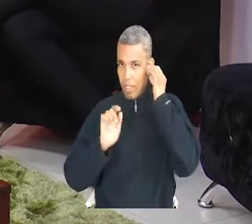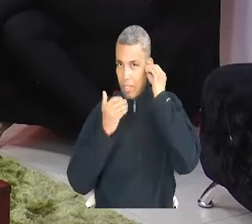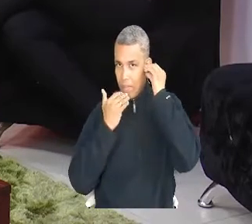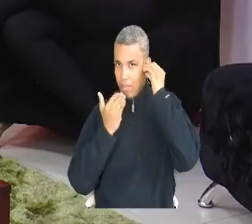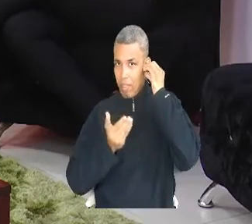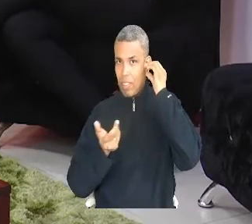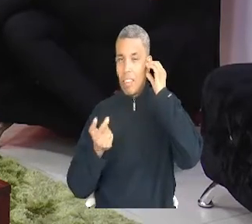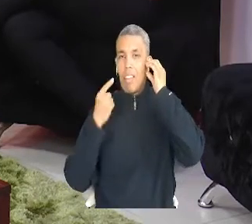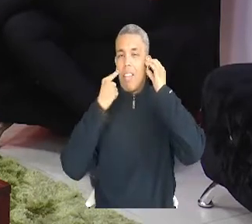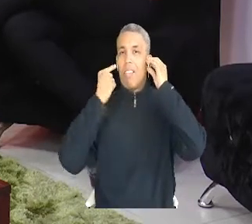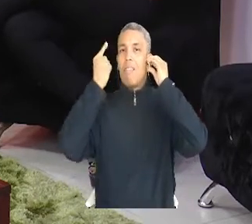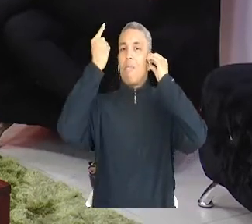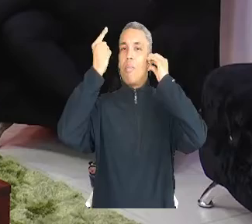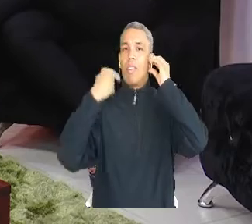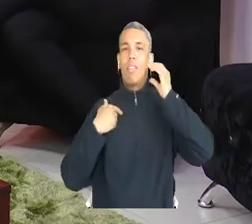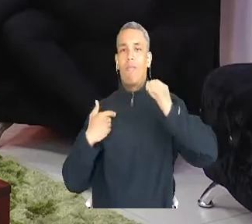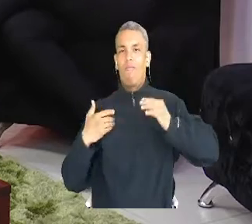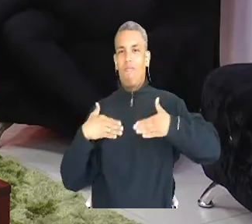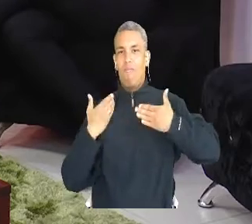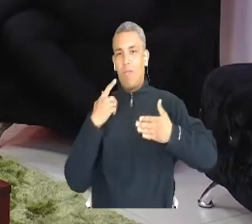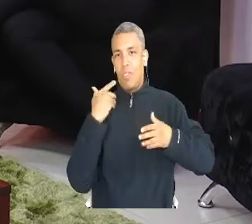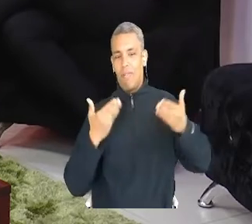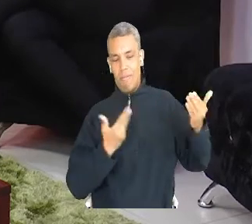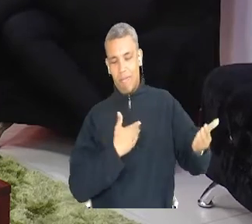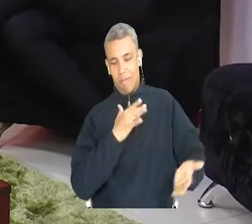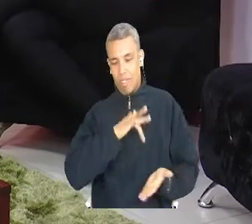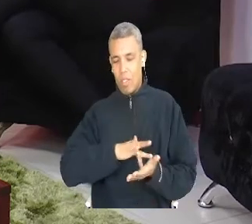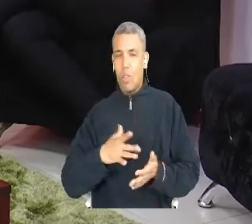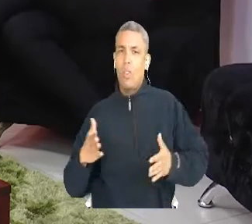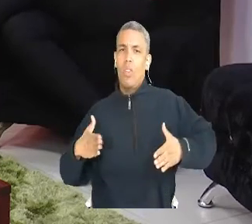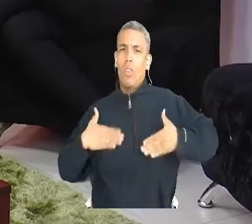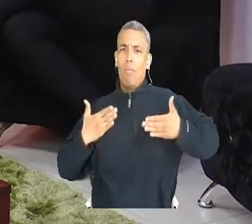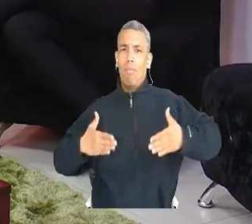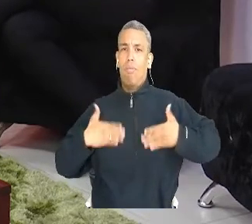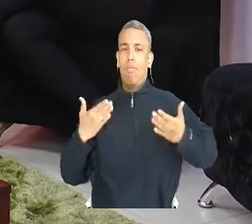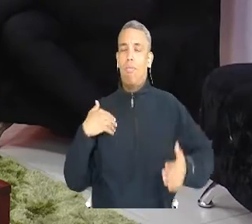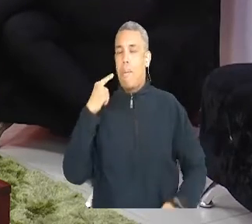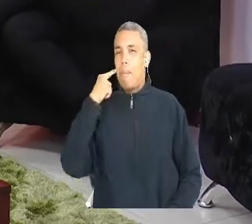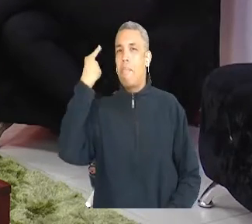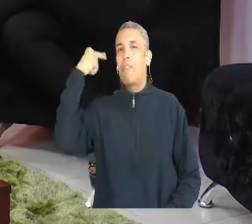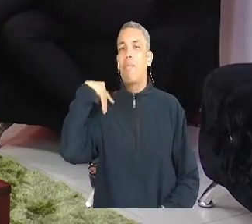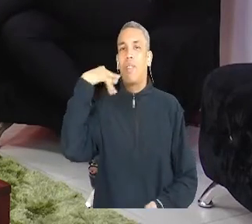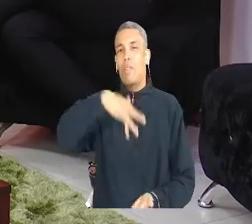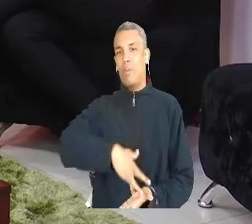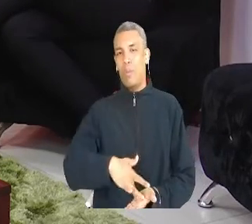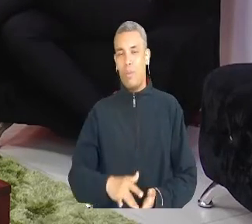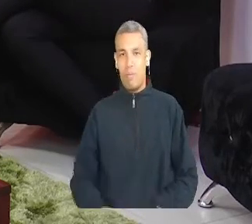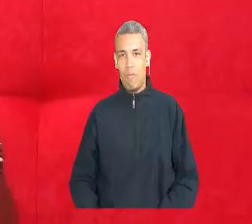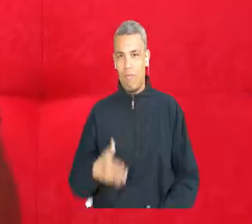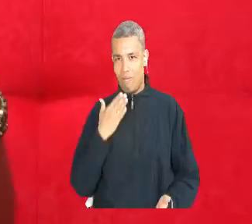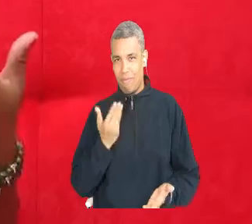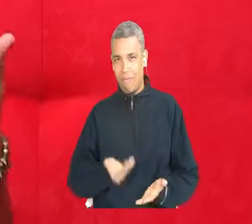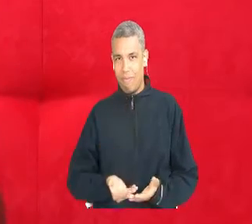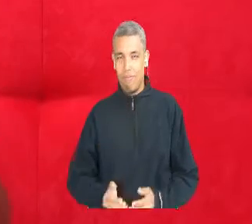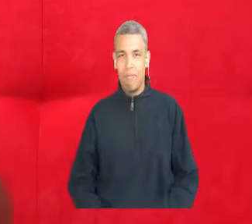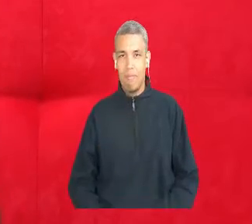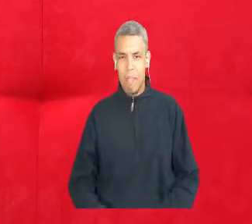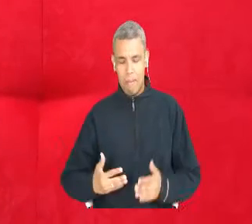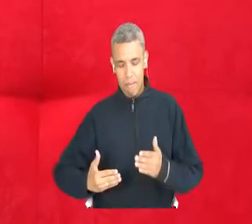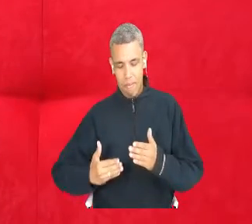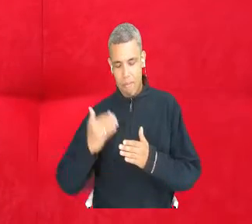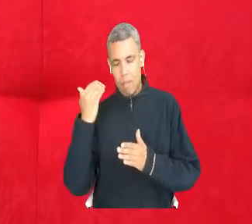programa y contigo no qué rico que rico venir a bautizar el ser claro que sí bueno leonardo empecemos